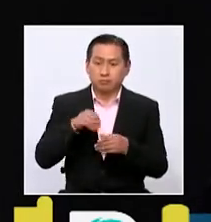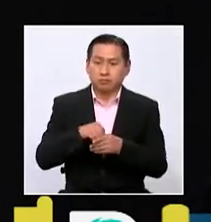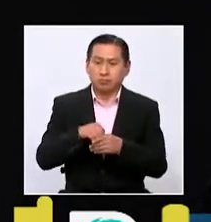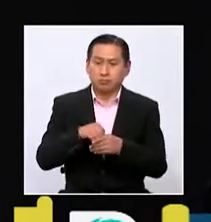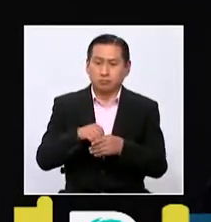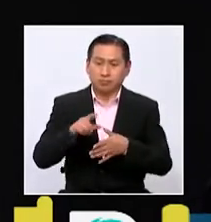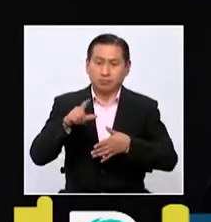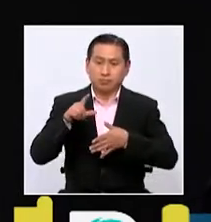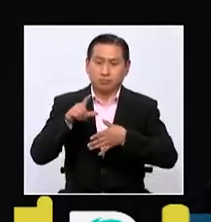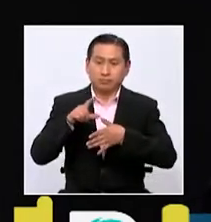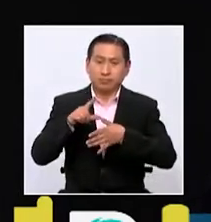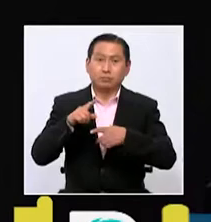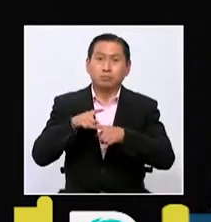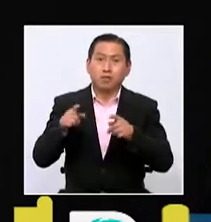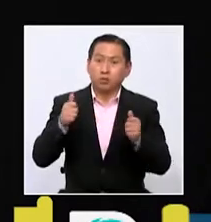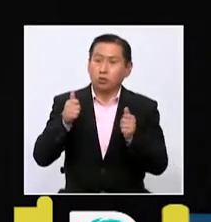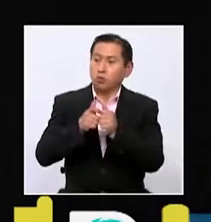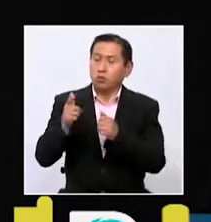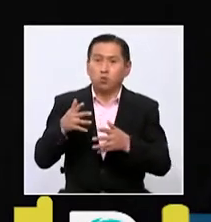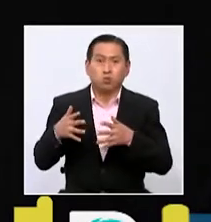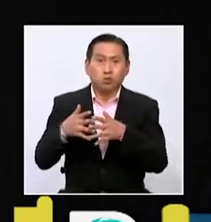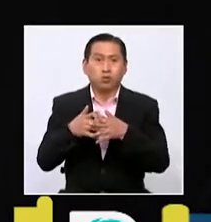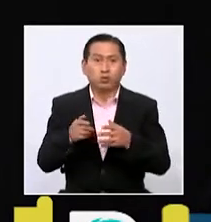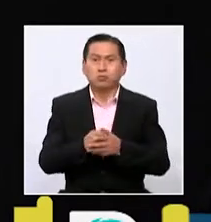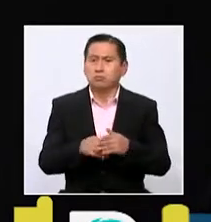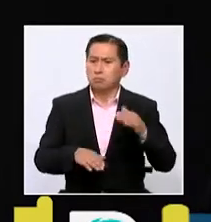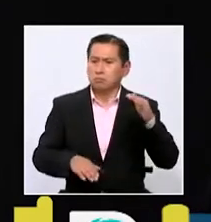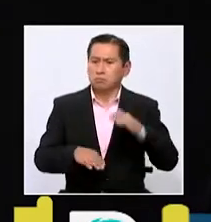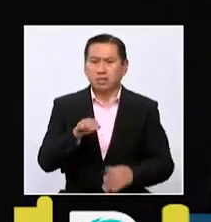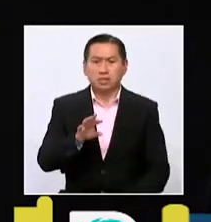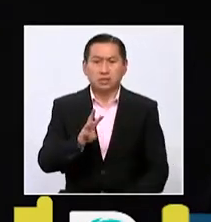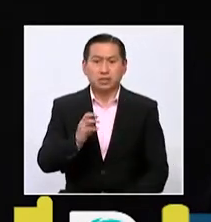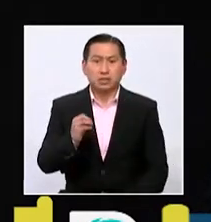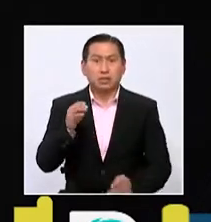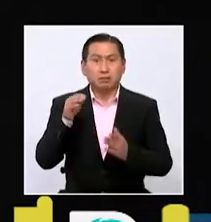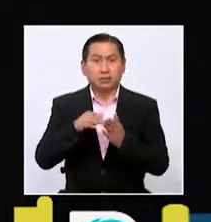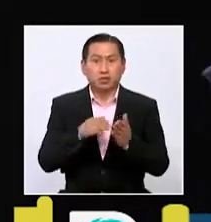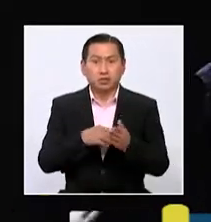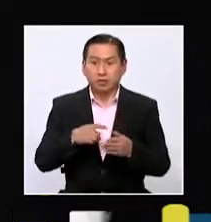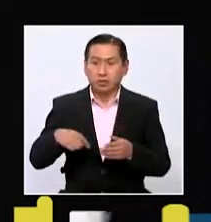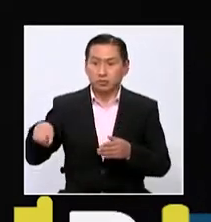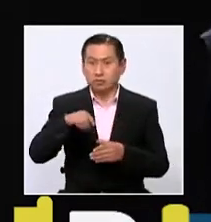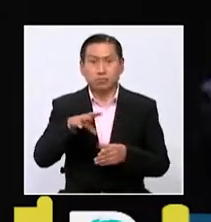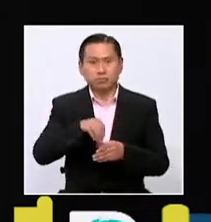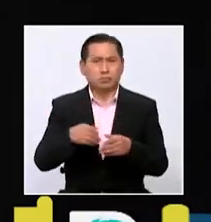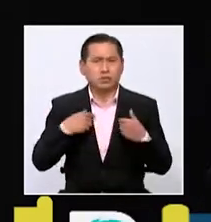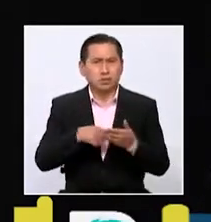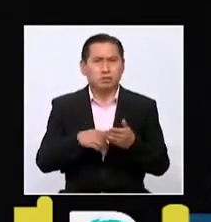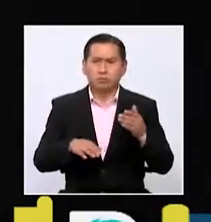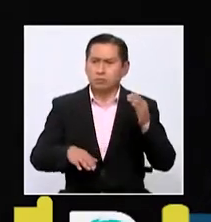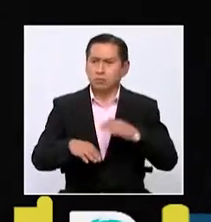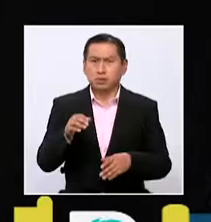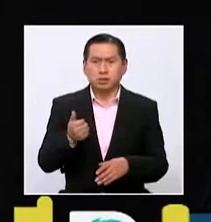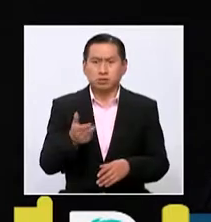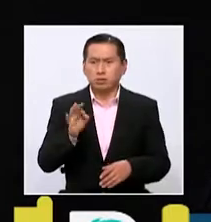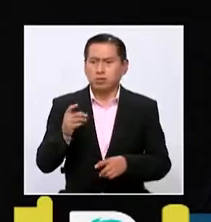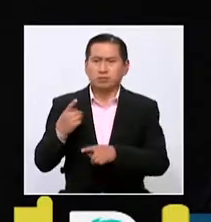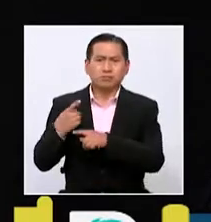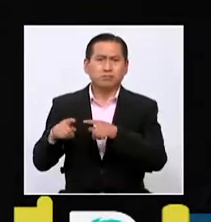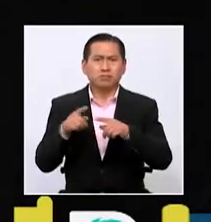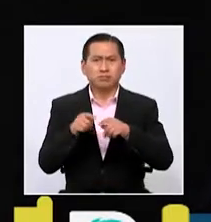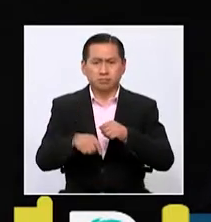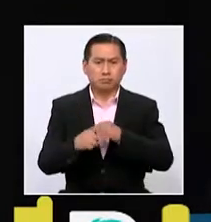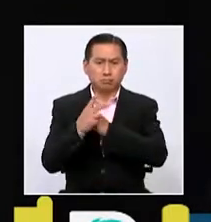Unidos. Somos ya más de 60 millones de hispanos. Y nuestra composición es de más de 19 nacionalidades